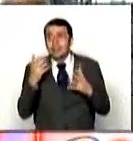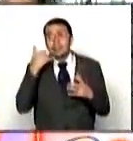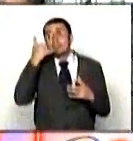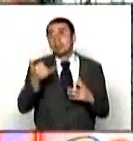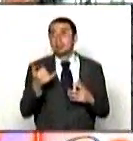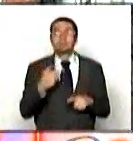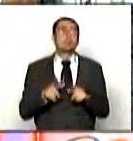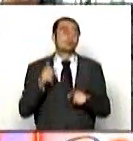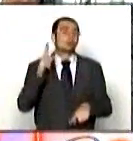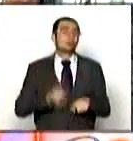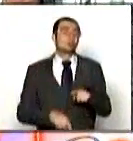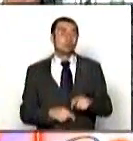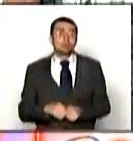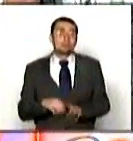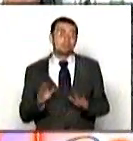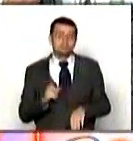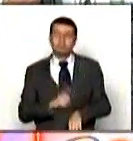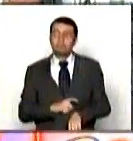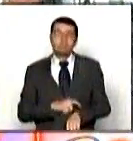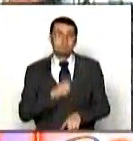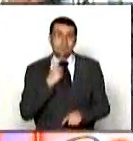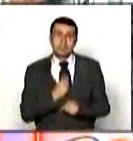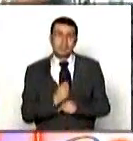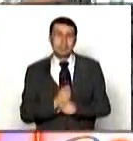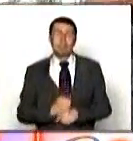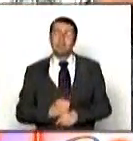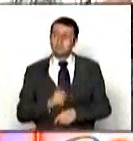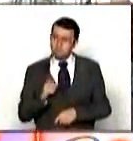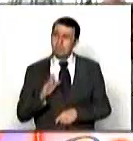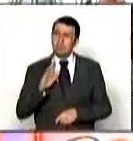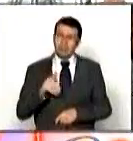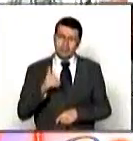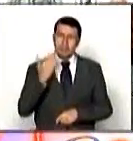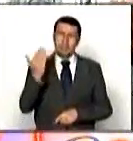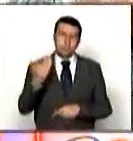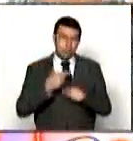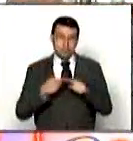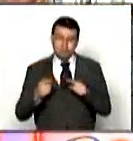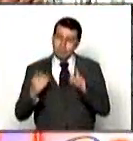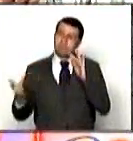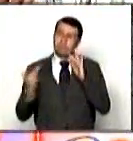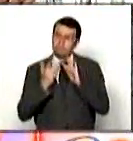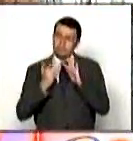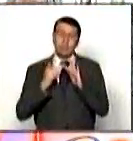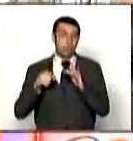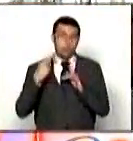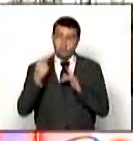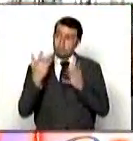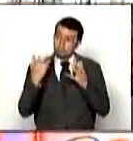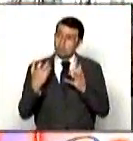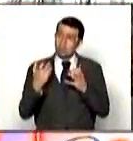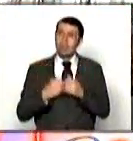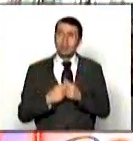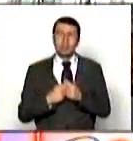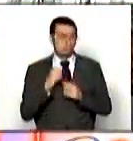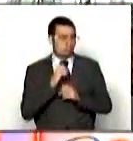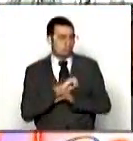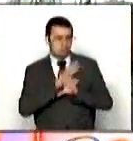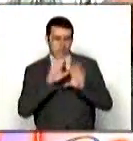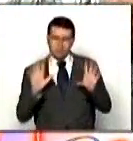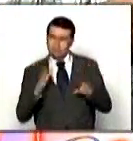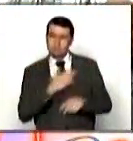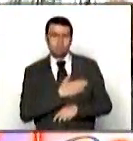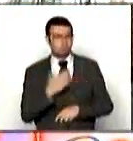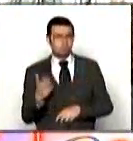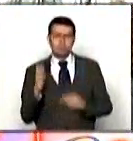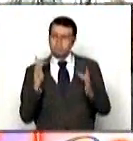pero no lo pudieron hacer hoy por cuestión de tiempo, entonces le damos más cabida y más participación a nuestra audiencia la próxima semana, ¿le parece? Claro, claro, bueno, que